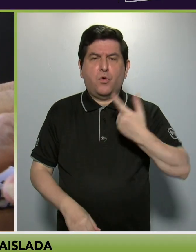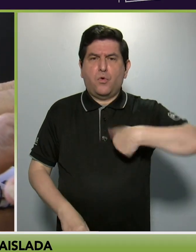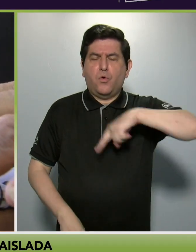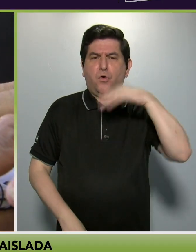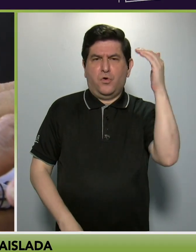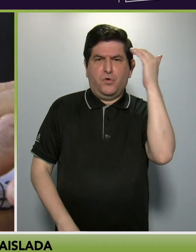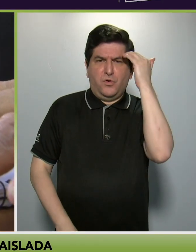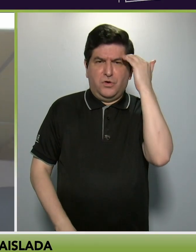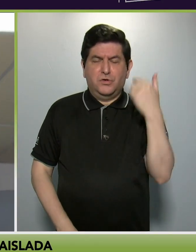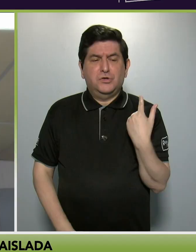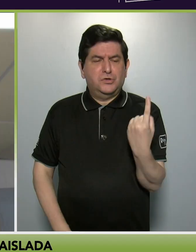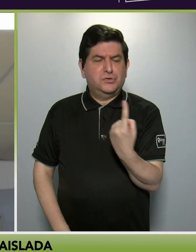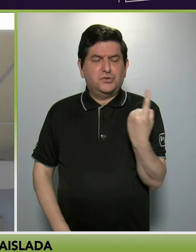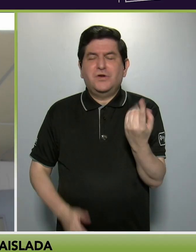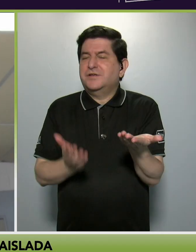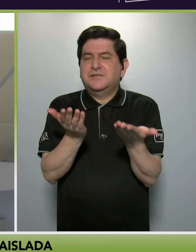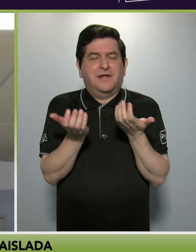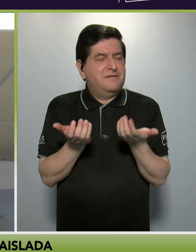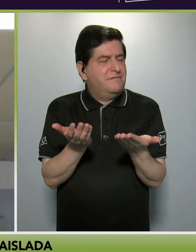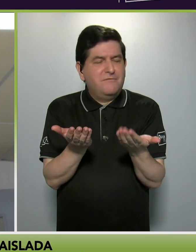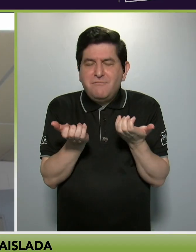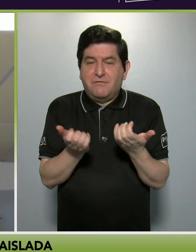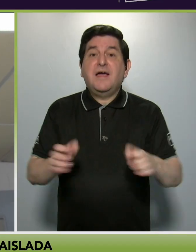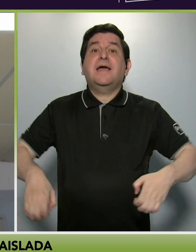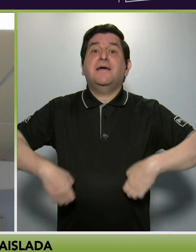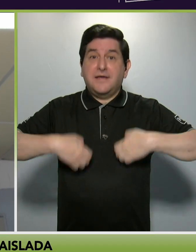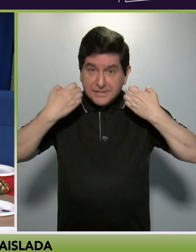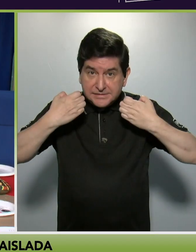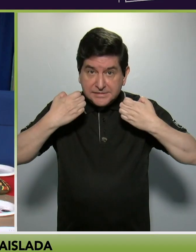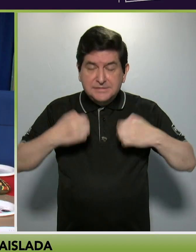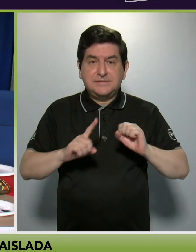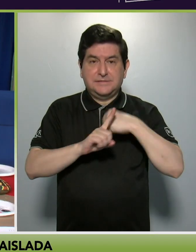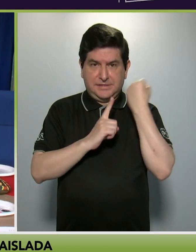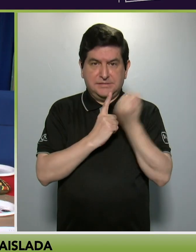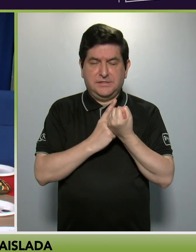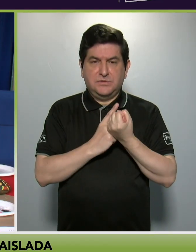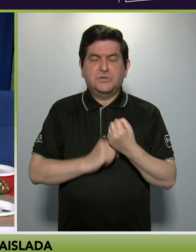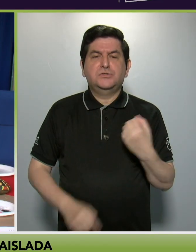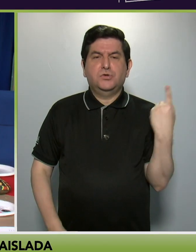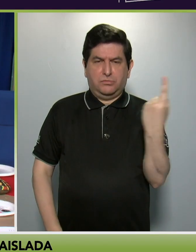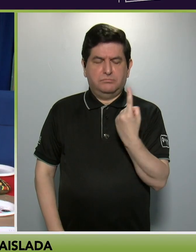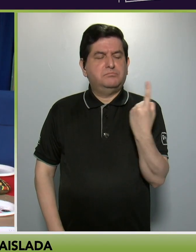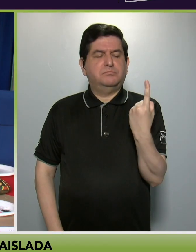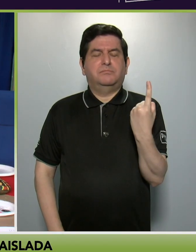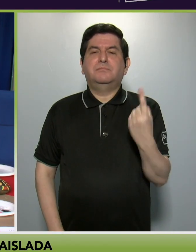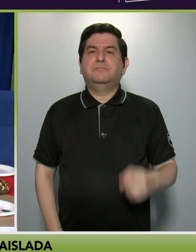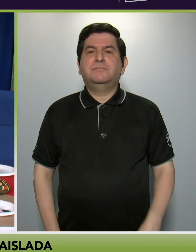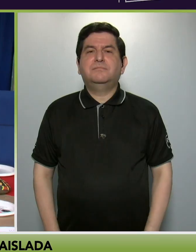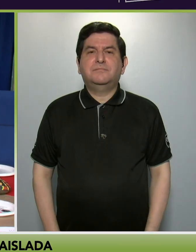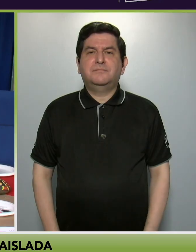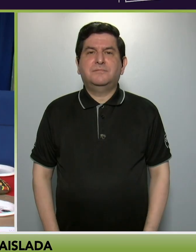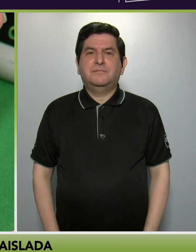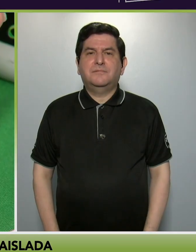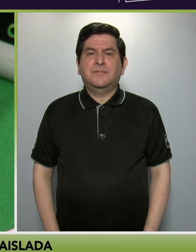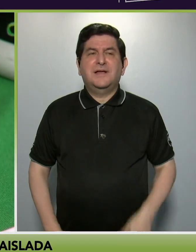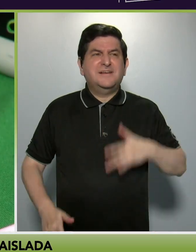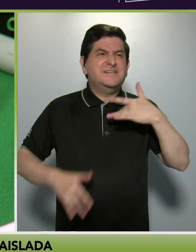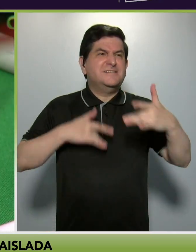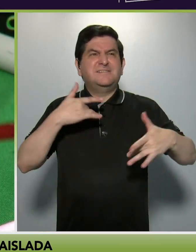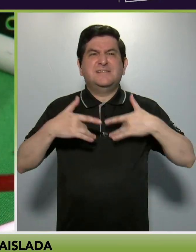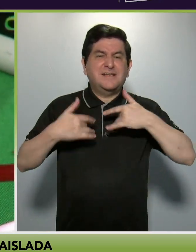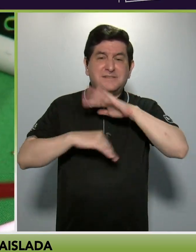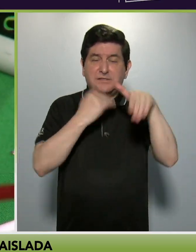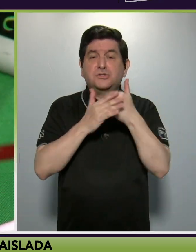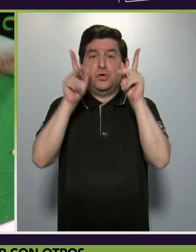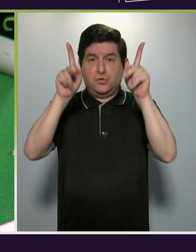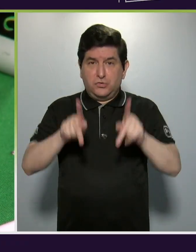conocemos como soledad no deseada. Existe una dimensión que es la soledad, esta sensación que tenemos todos los